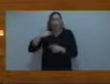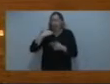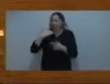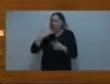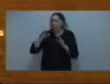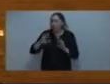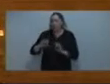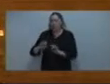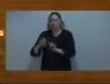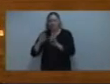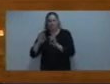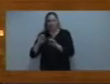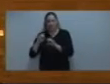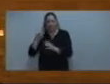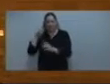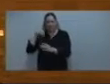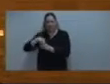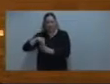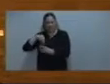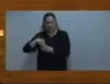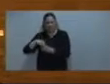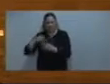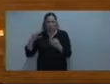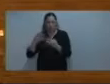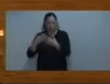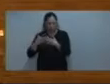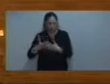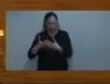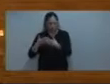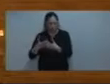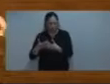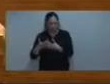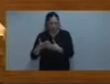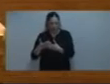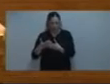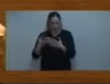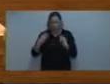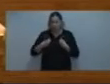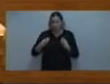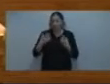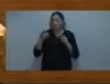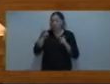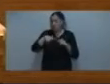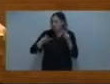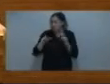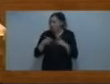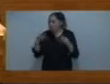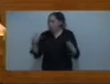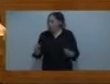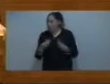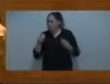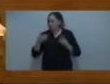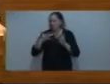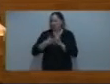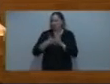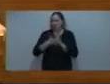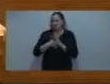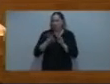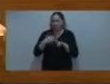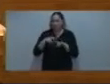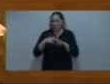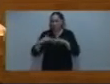los internos por los que entendemos debemos luchar. Mejorar la vida de la gente es lo que nos debe hacer movernos a los políticos.